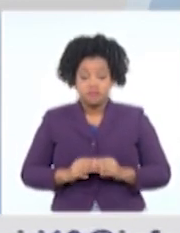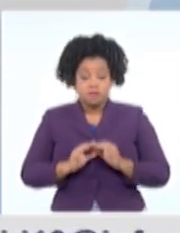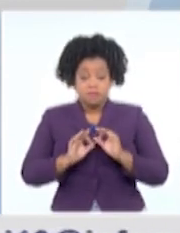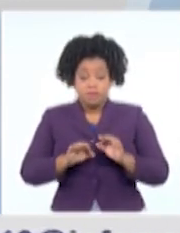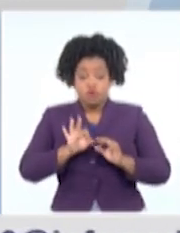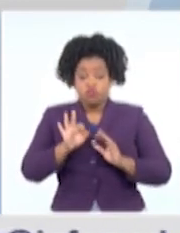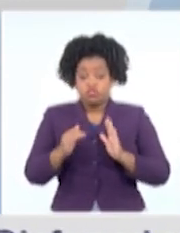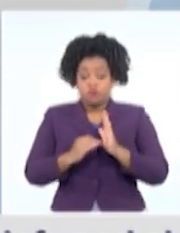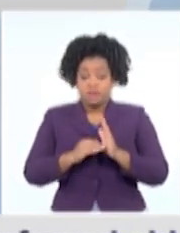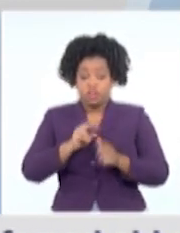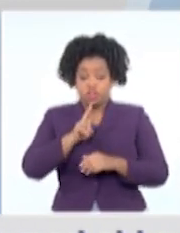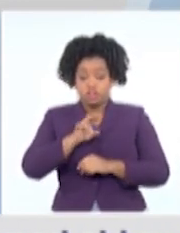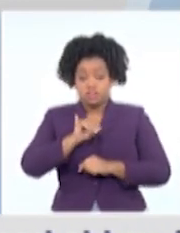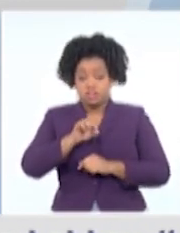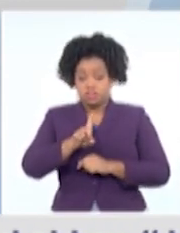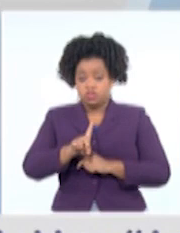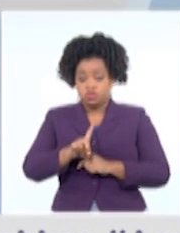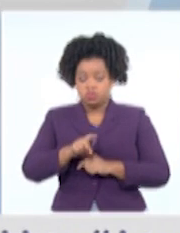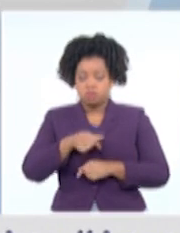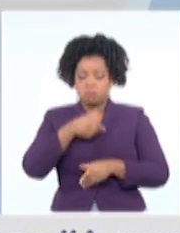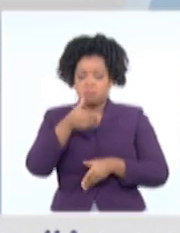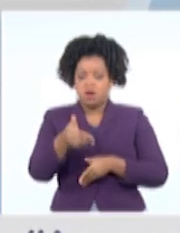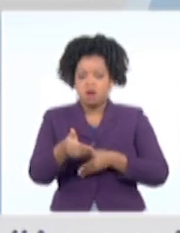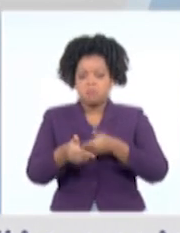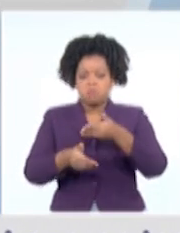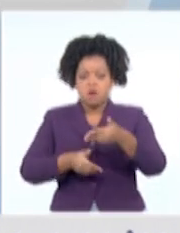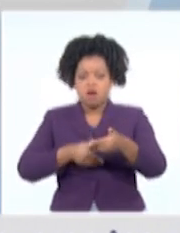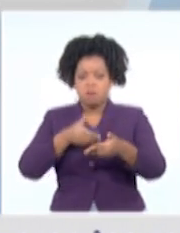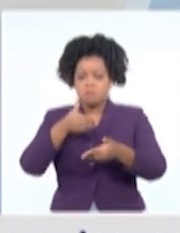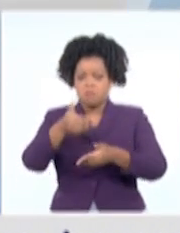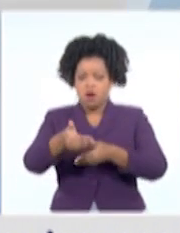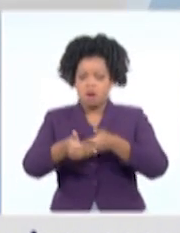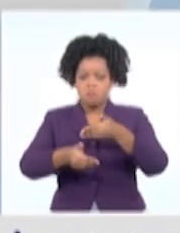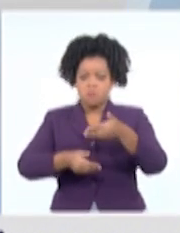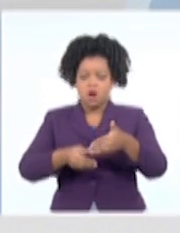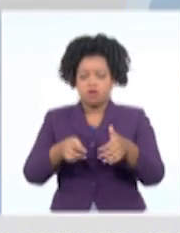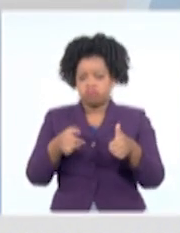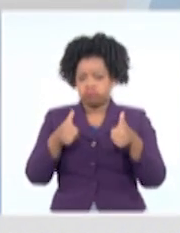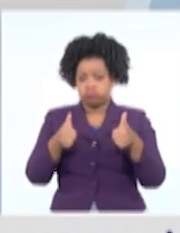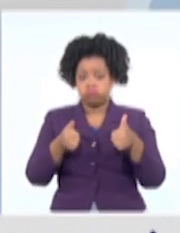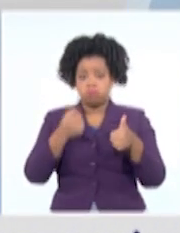8.261, con una evolución clínica estable, ahí lo tienen